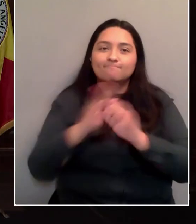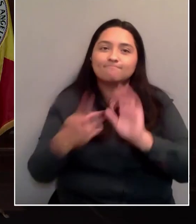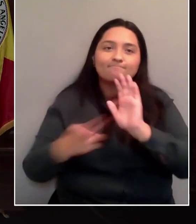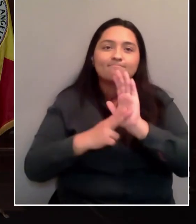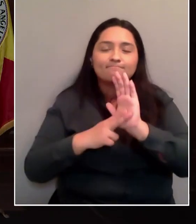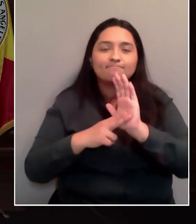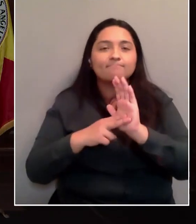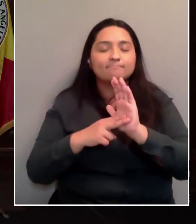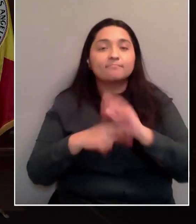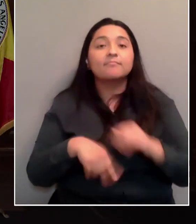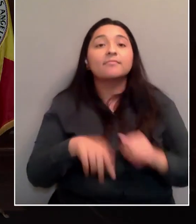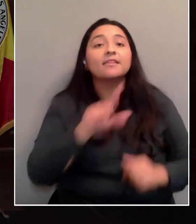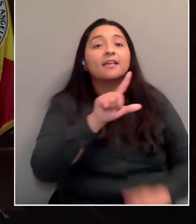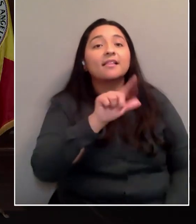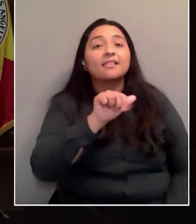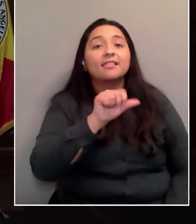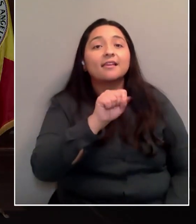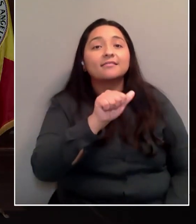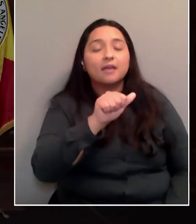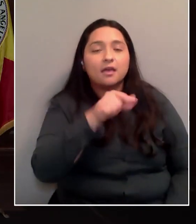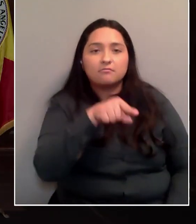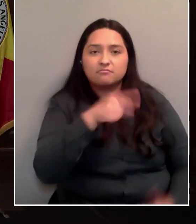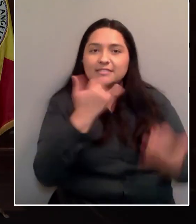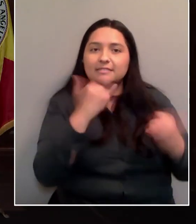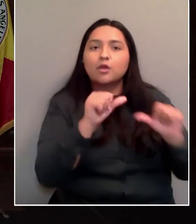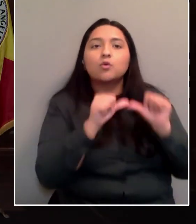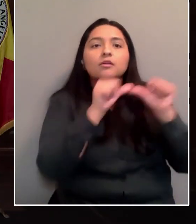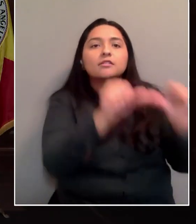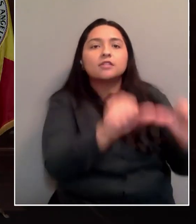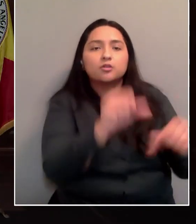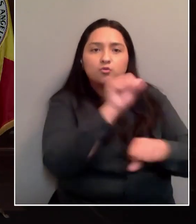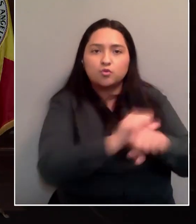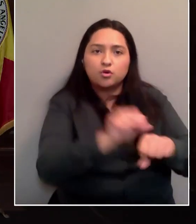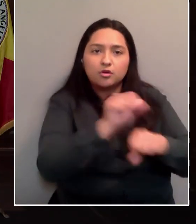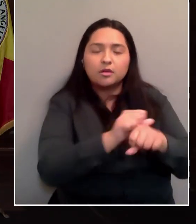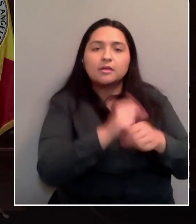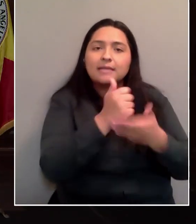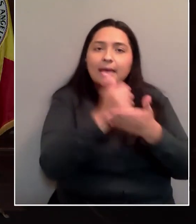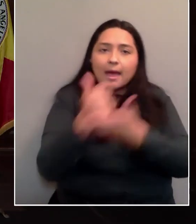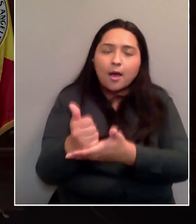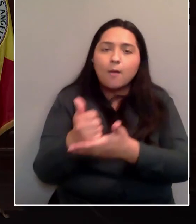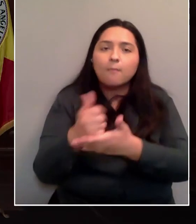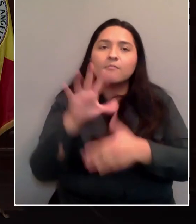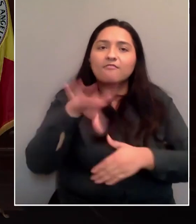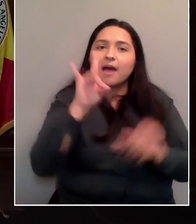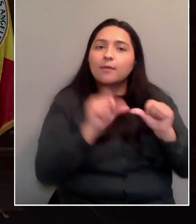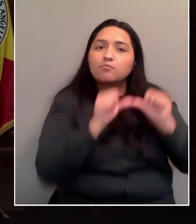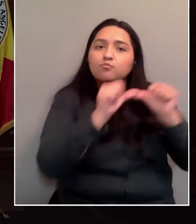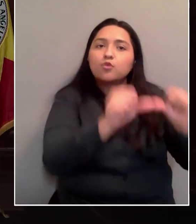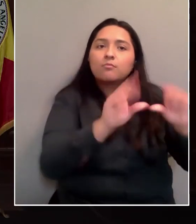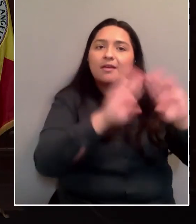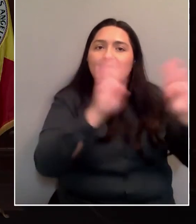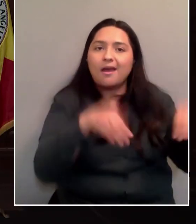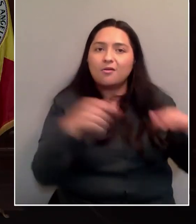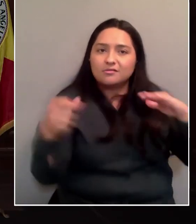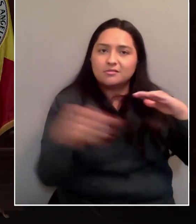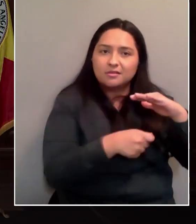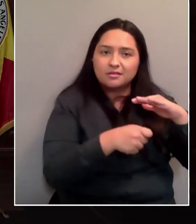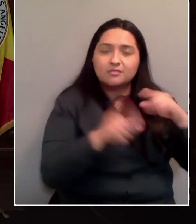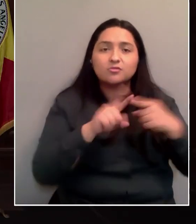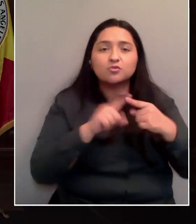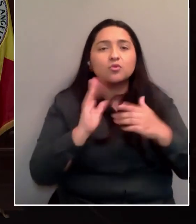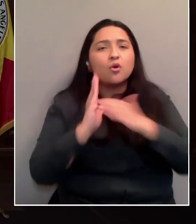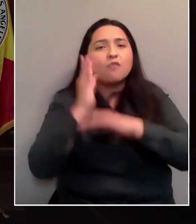continuar trabajando para encontrar un hogar permanente para 1,200 personas sin hogar quienes